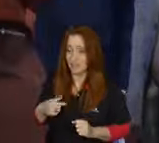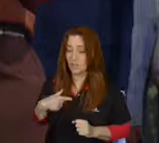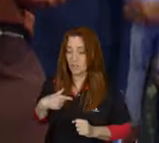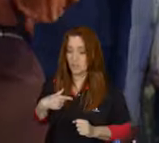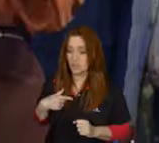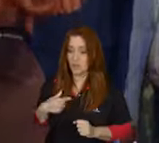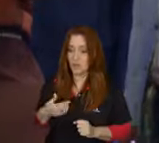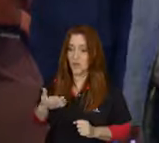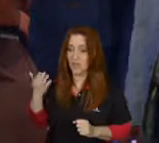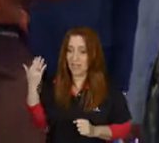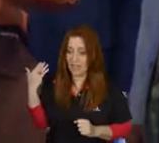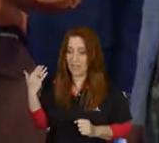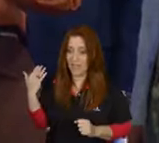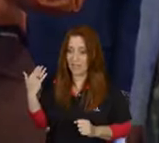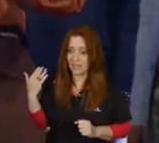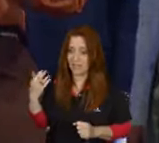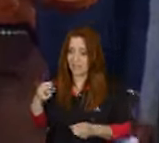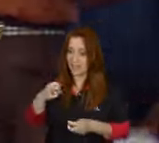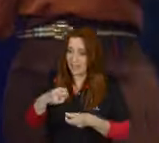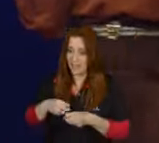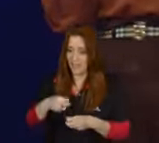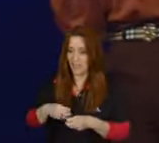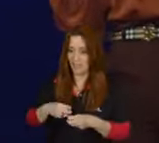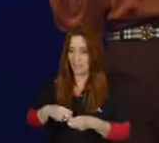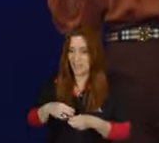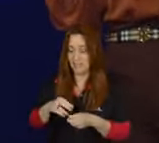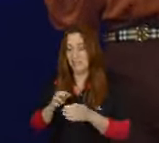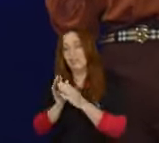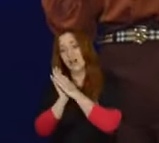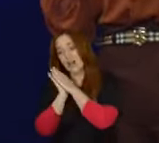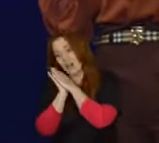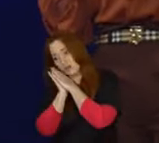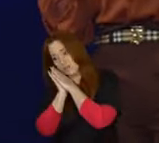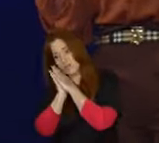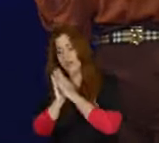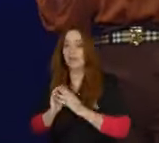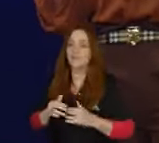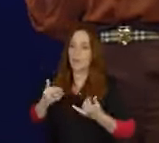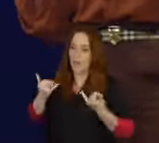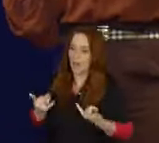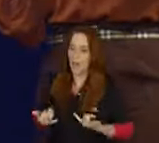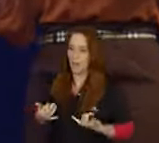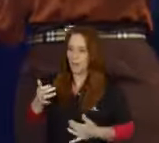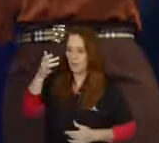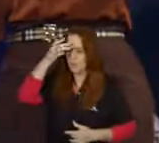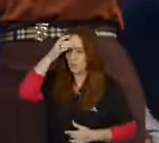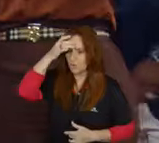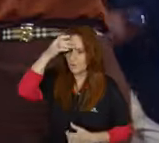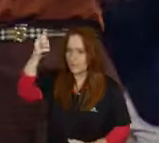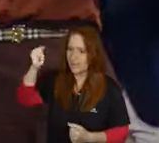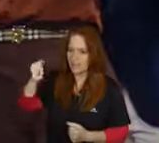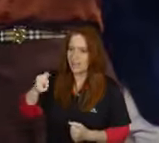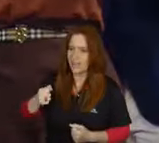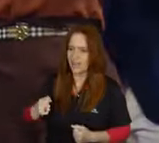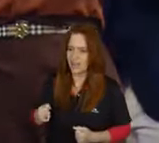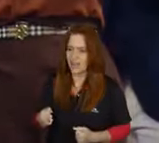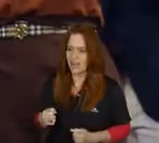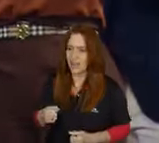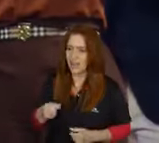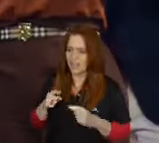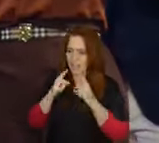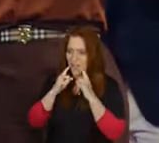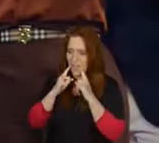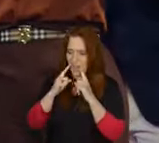Y para la gloria de Dios, estoy sana en el nombre de Jesús, y yo declaro que no me tienen que operar porque